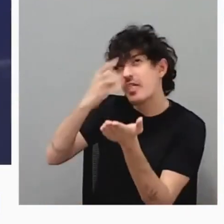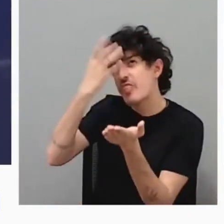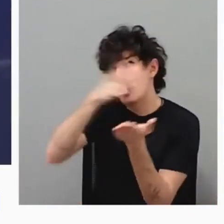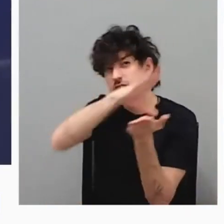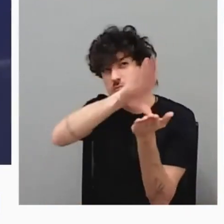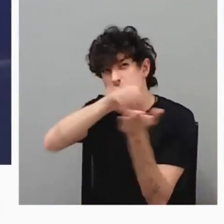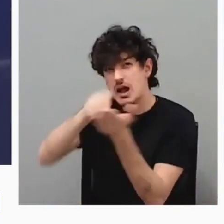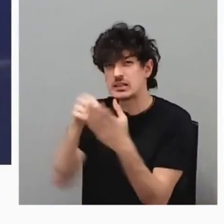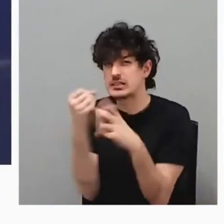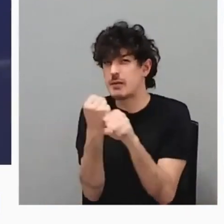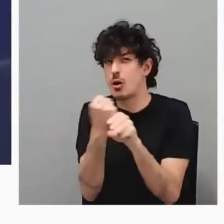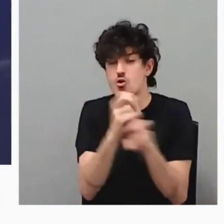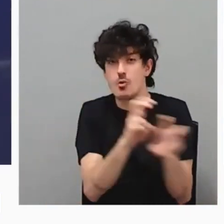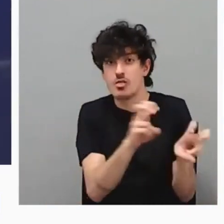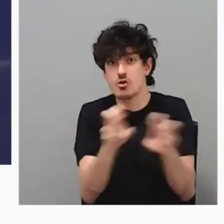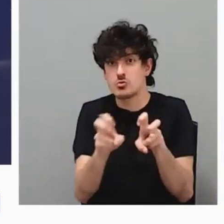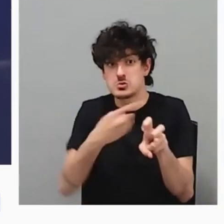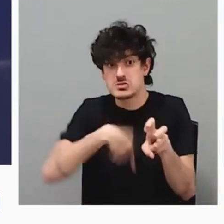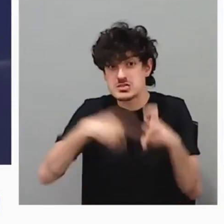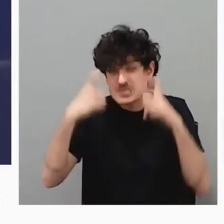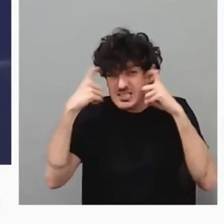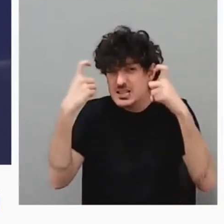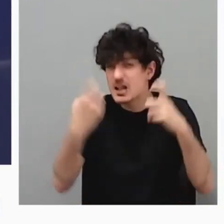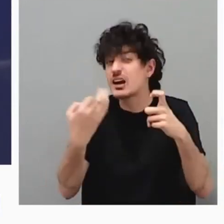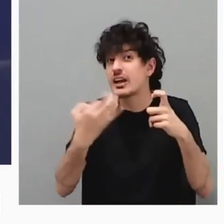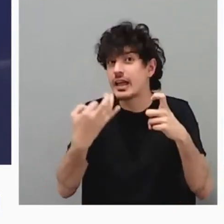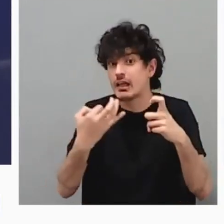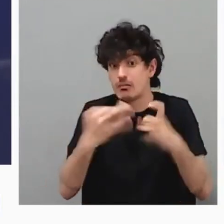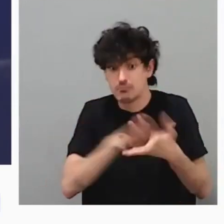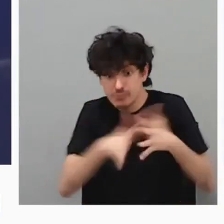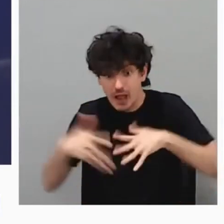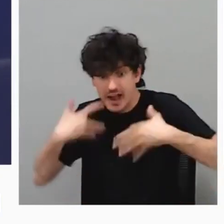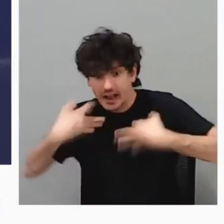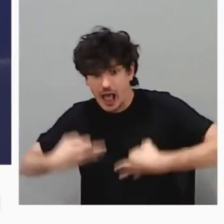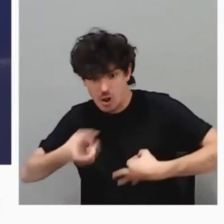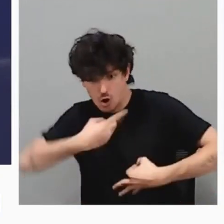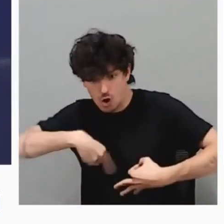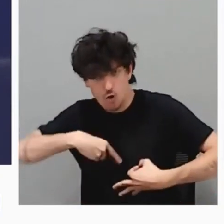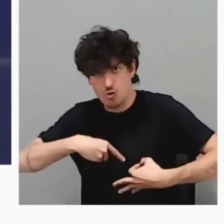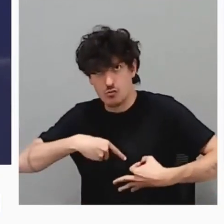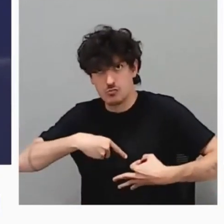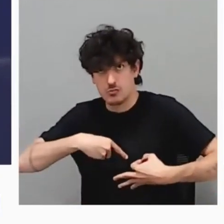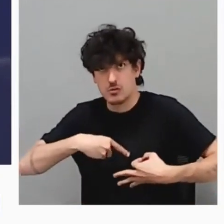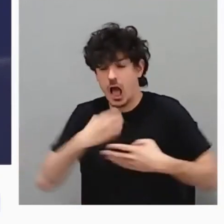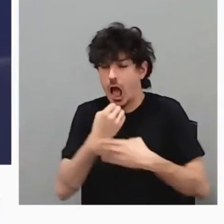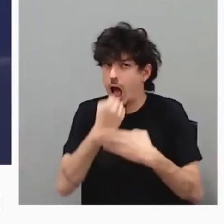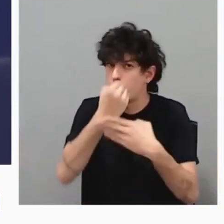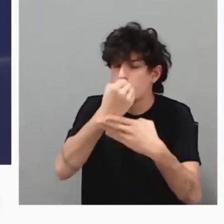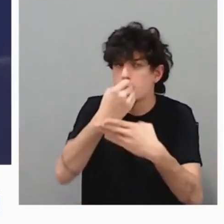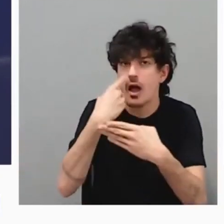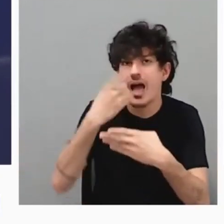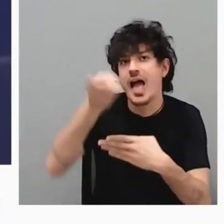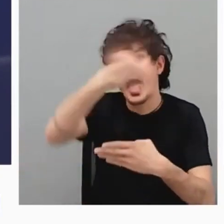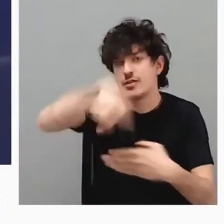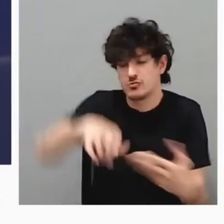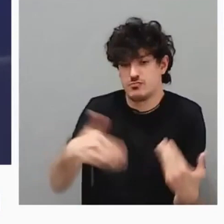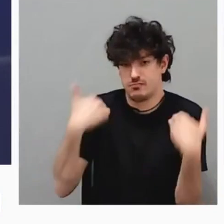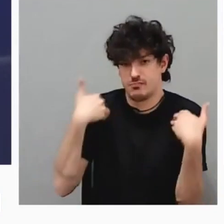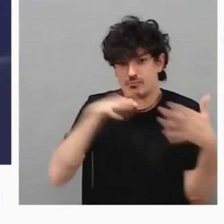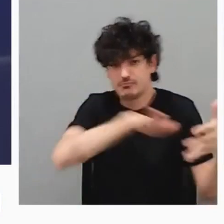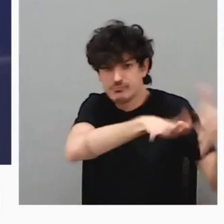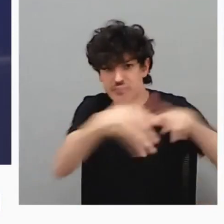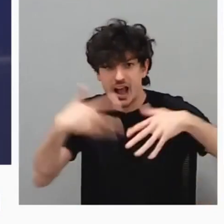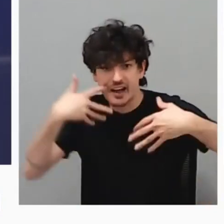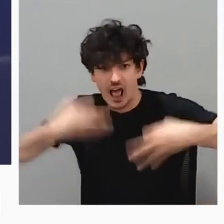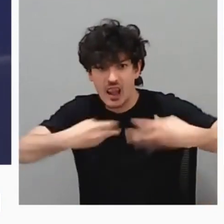lo posible, no poner en práctica, sino ayudarles a ellos a que las puedan poner y las puedan manejar. Y de este trabajo,